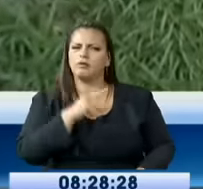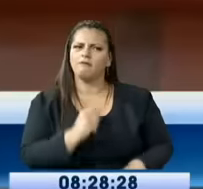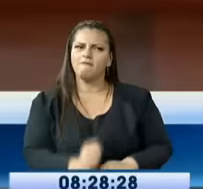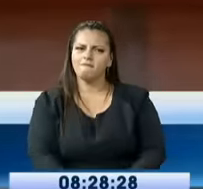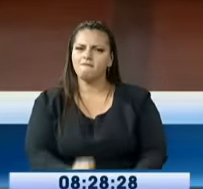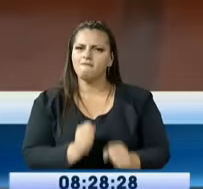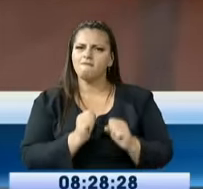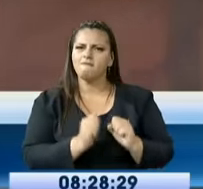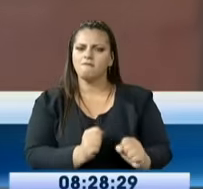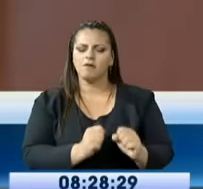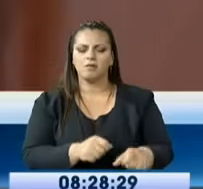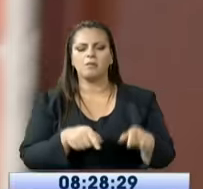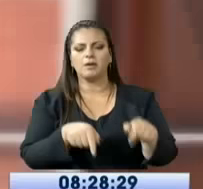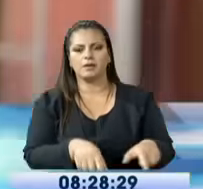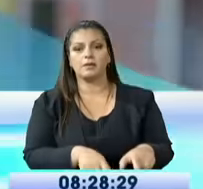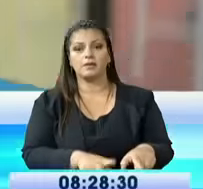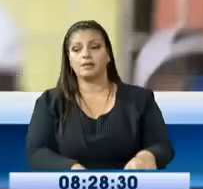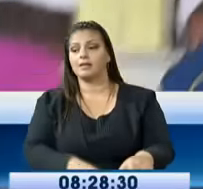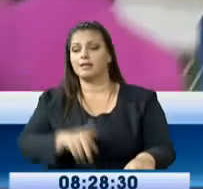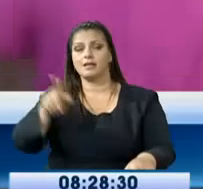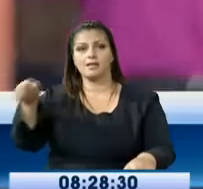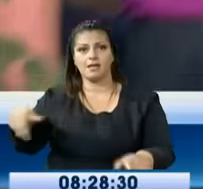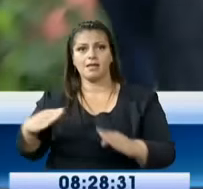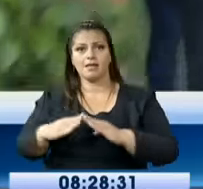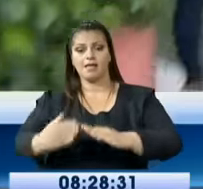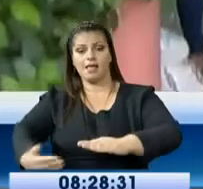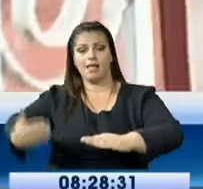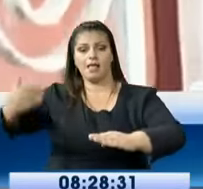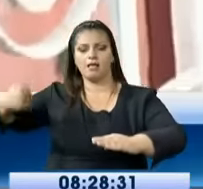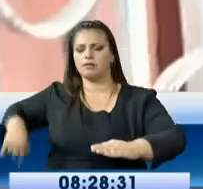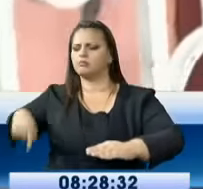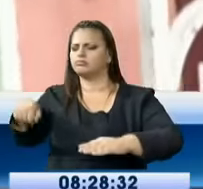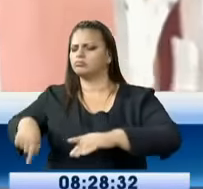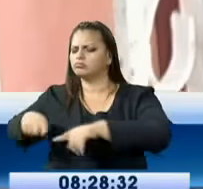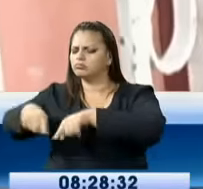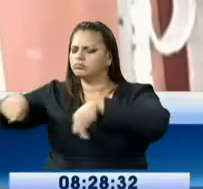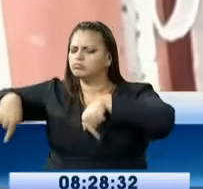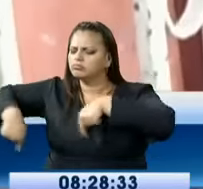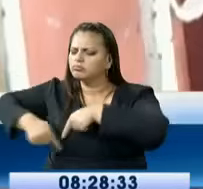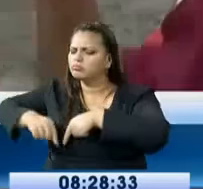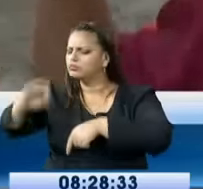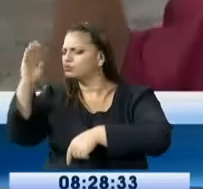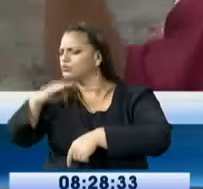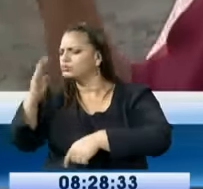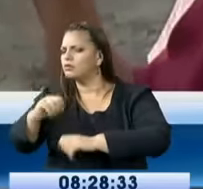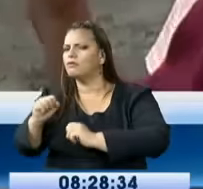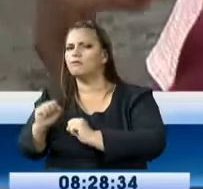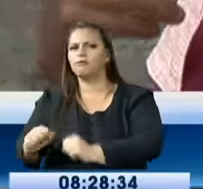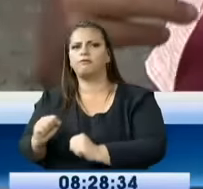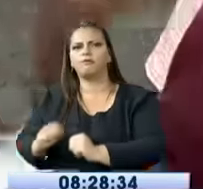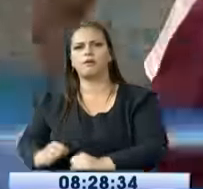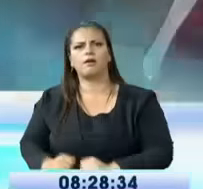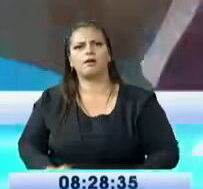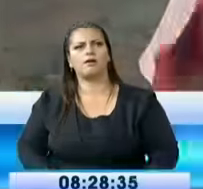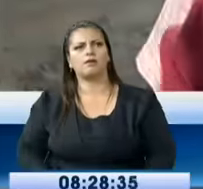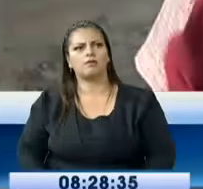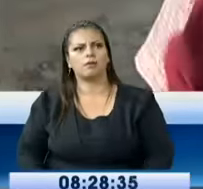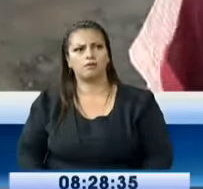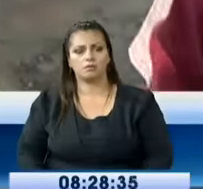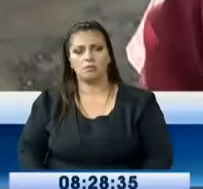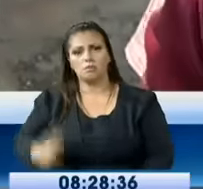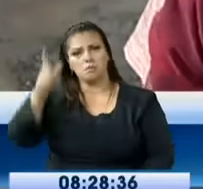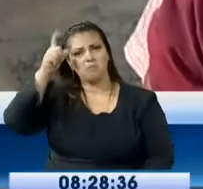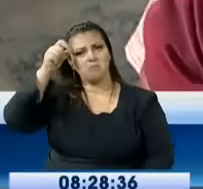parte trasera del inmueble. Y fue en ese lugar que lo encontraron sin vida. Allá que ha sido la muerte. Creo que se rebaló porque